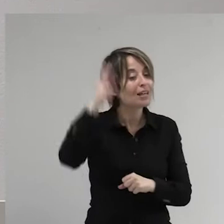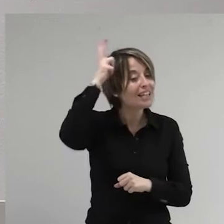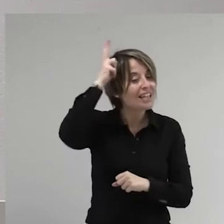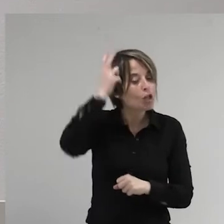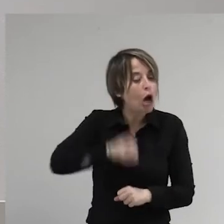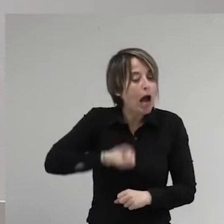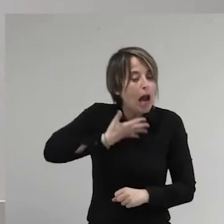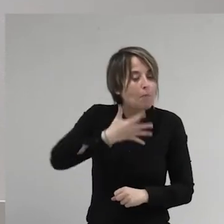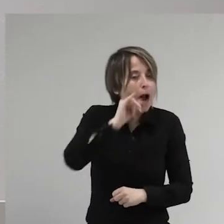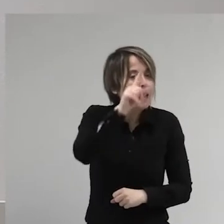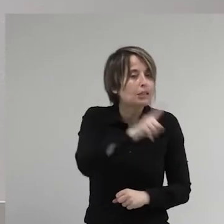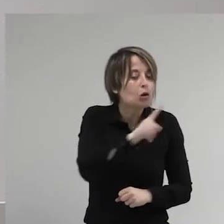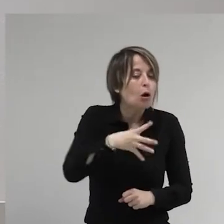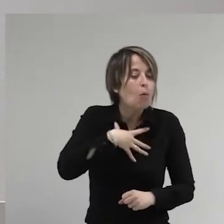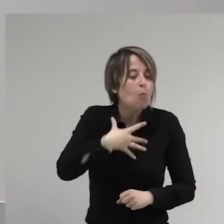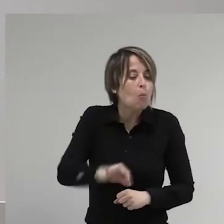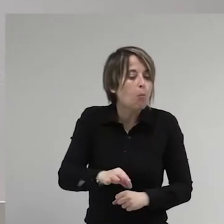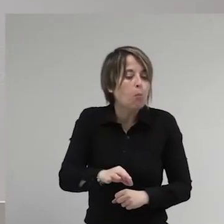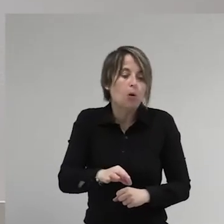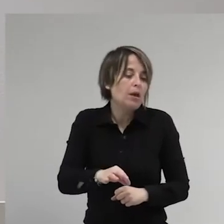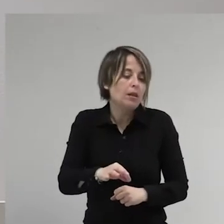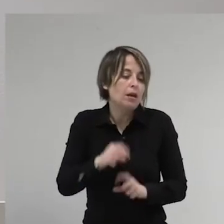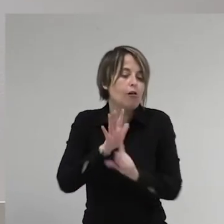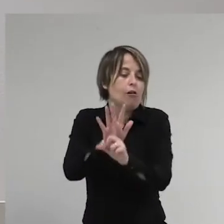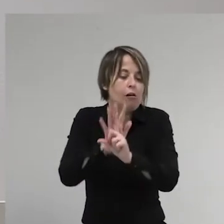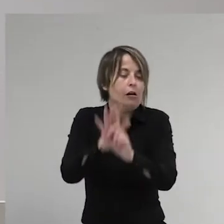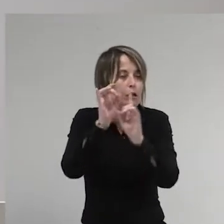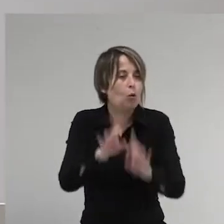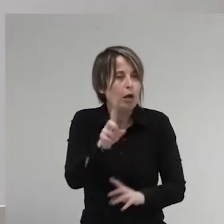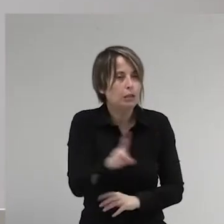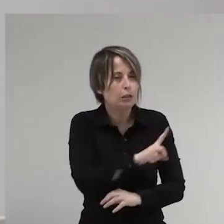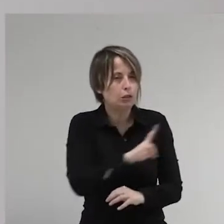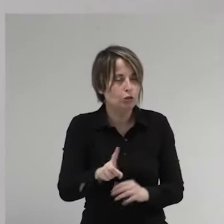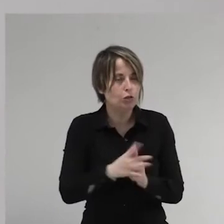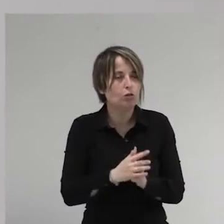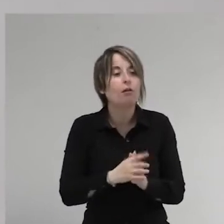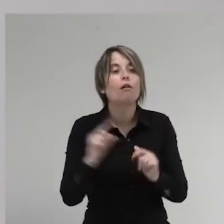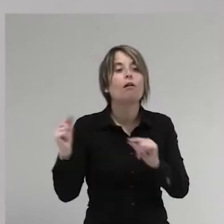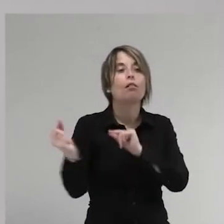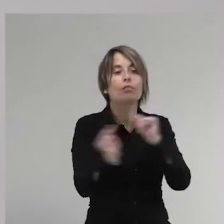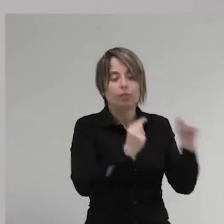o no y por lo tanto se le podría violentar de la manera que se le violentaba o no. Gana el debate,